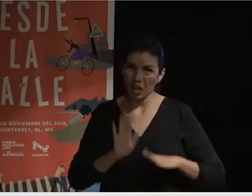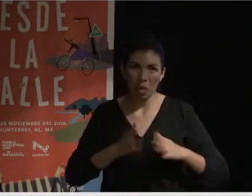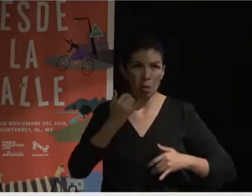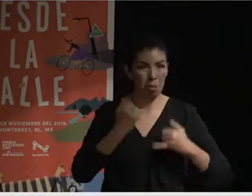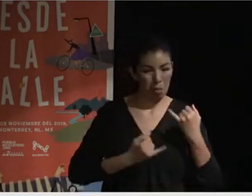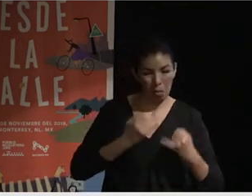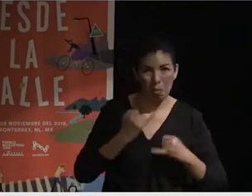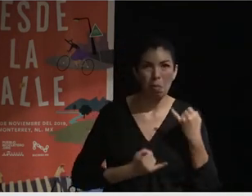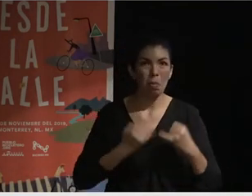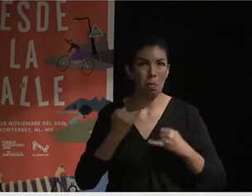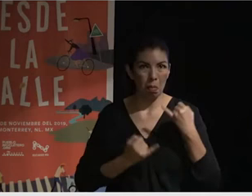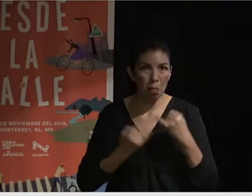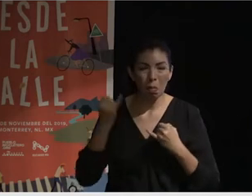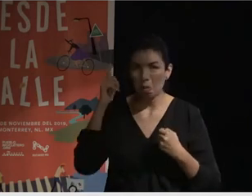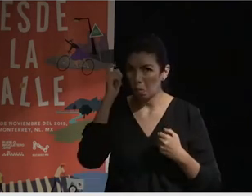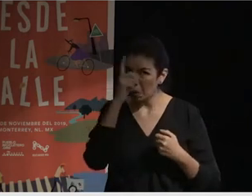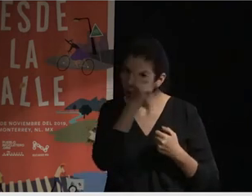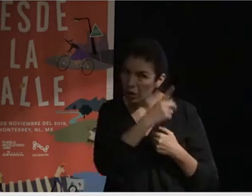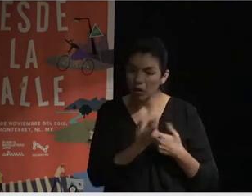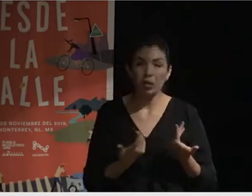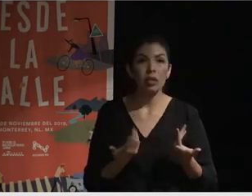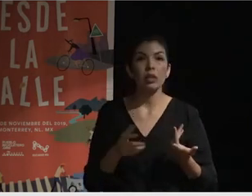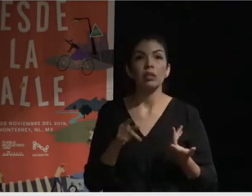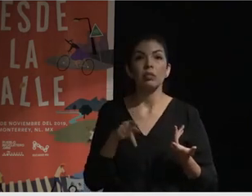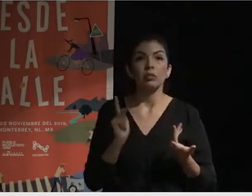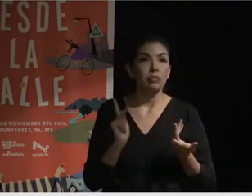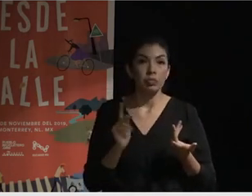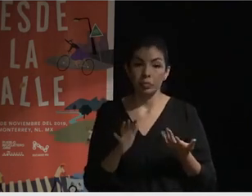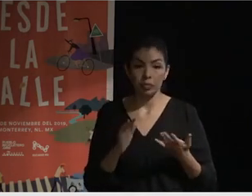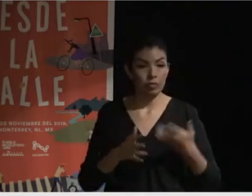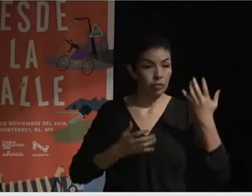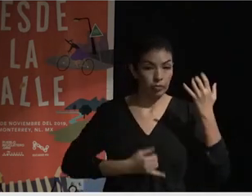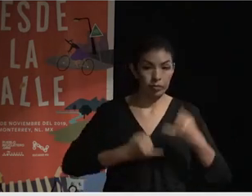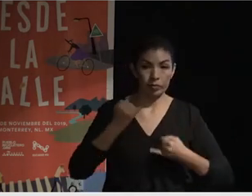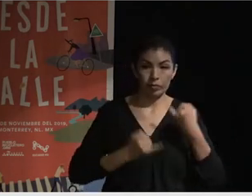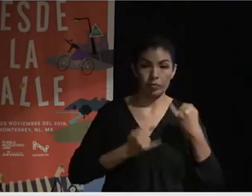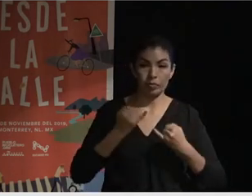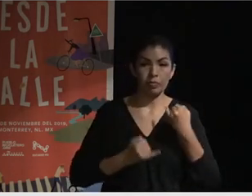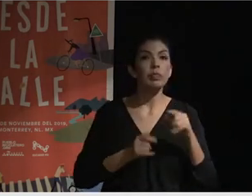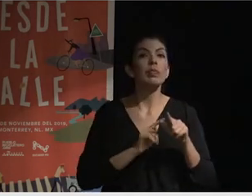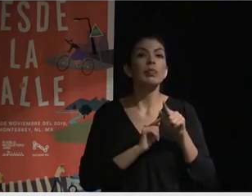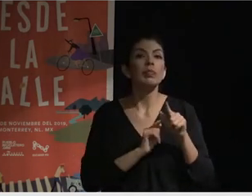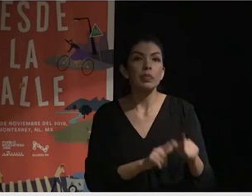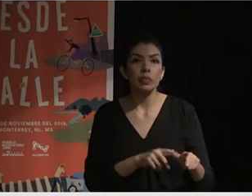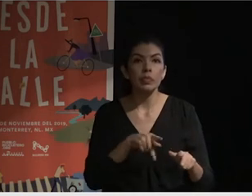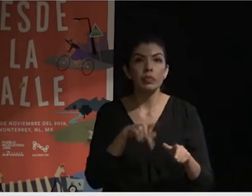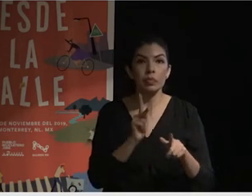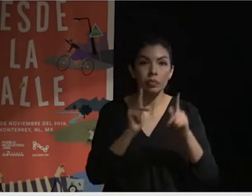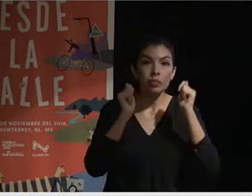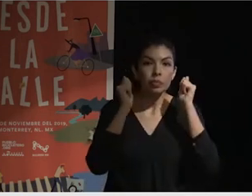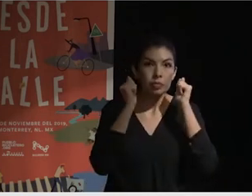fin, tienen todo el proceso así como clarito y aún así los están desalojando. Se ha detectado que hay